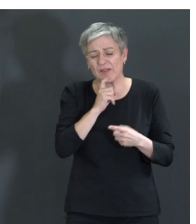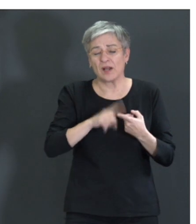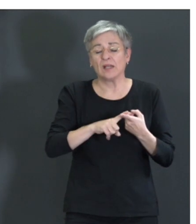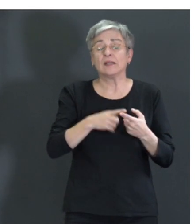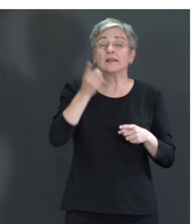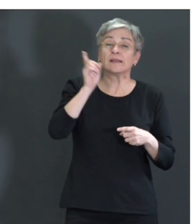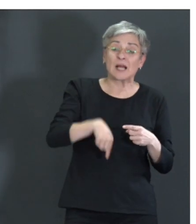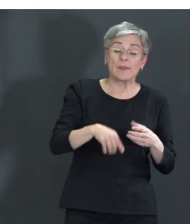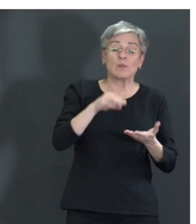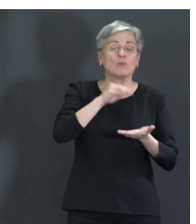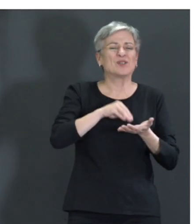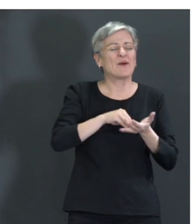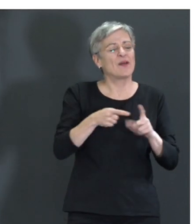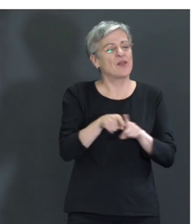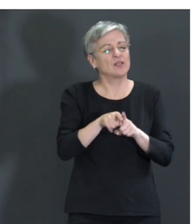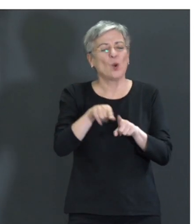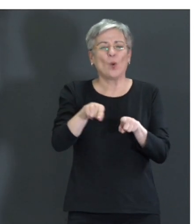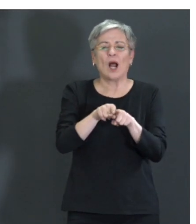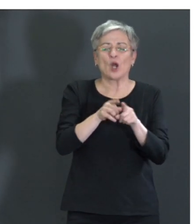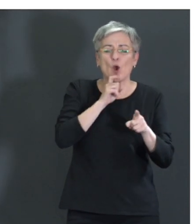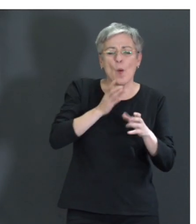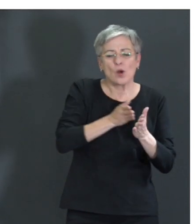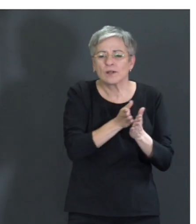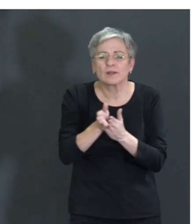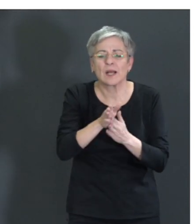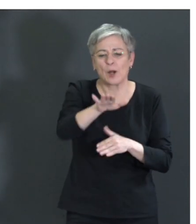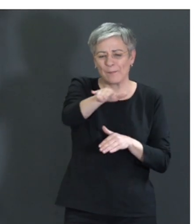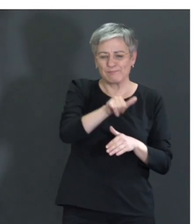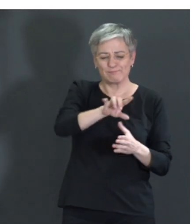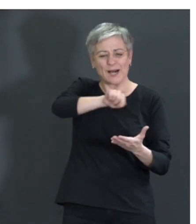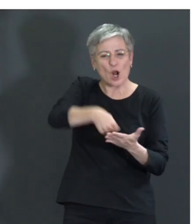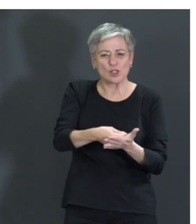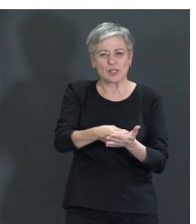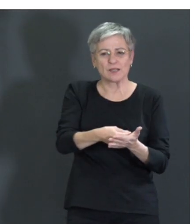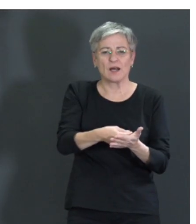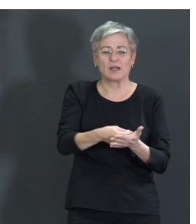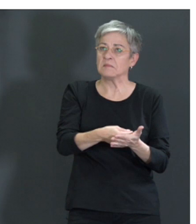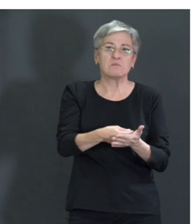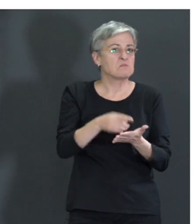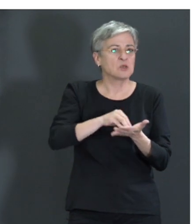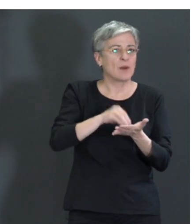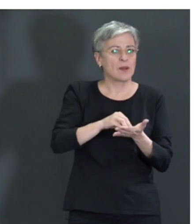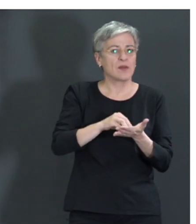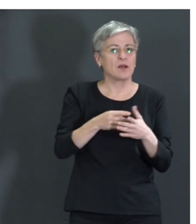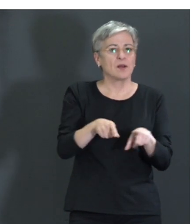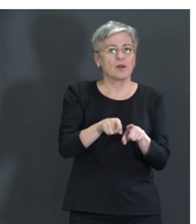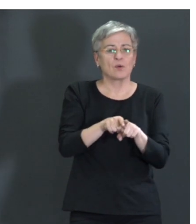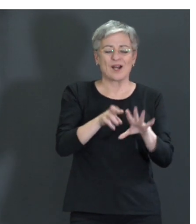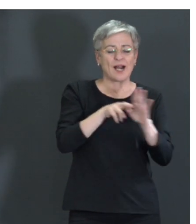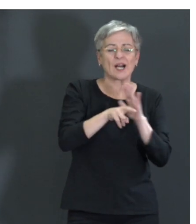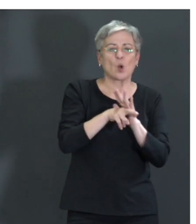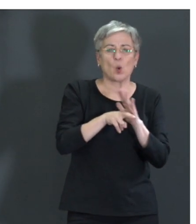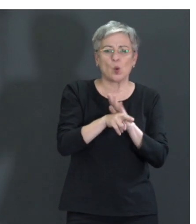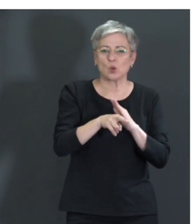bien en los canales de reclutamiento, no tienen en cuenta, cosa que es un recurso que no están